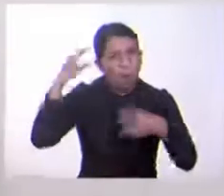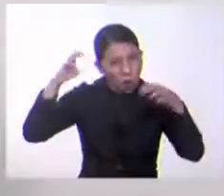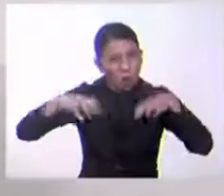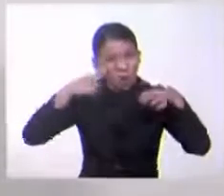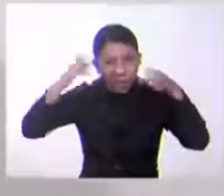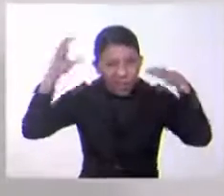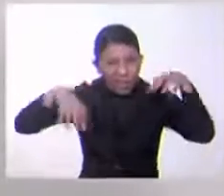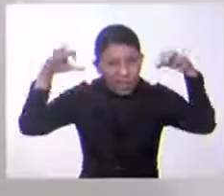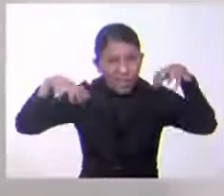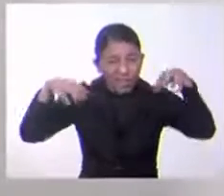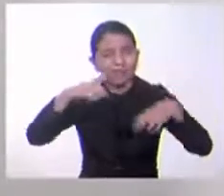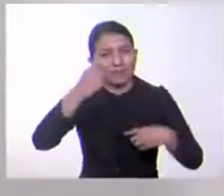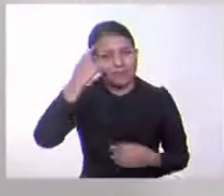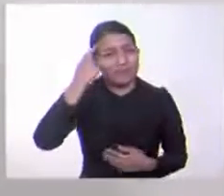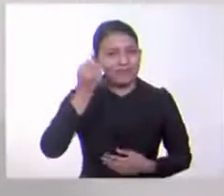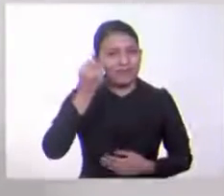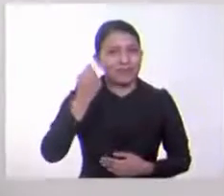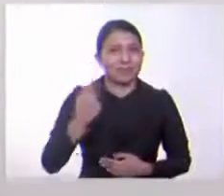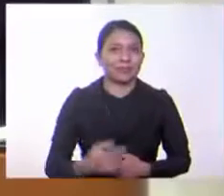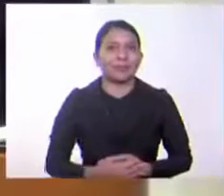creo que lo vamos a entender mejor.